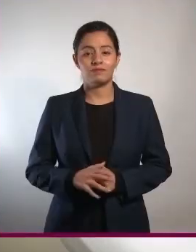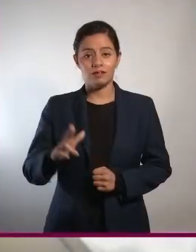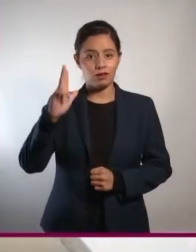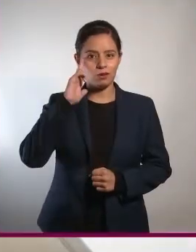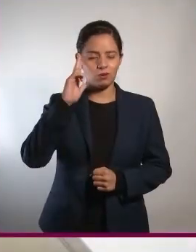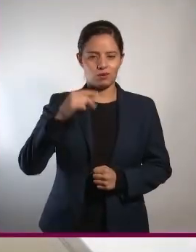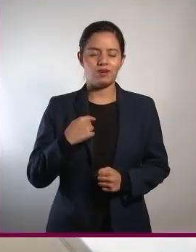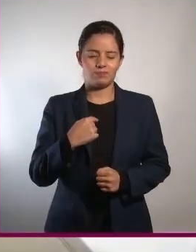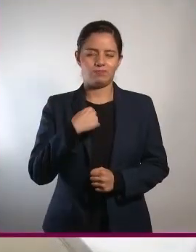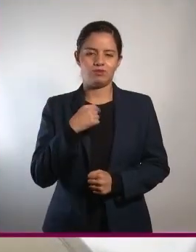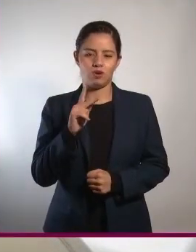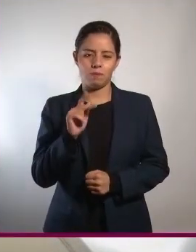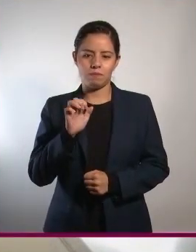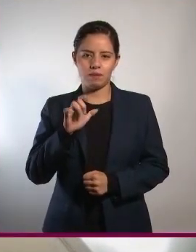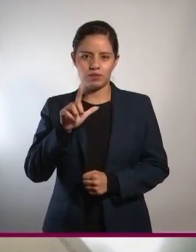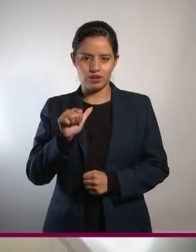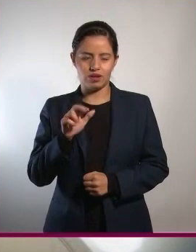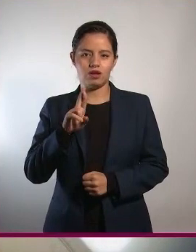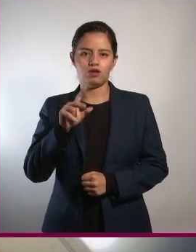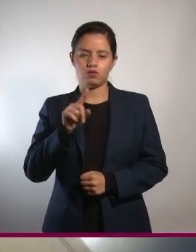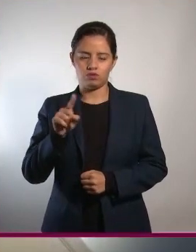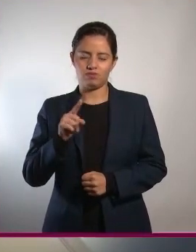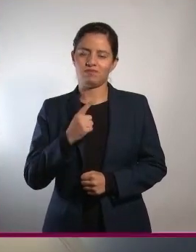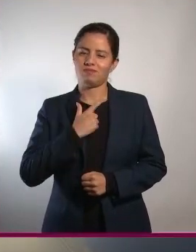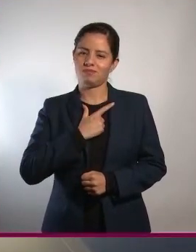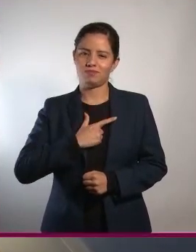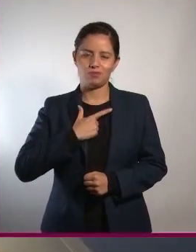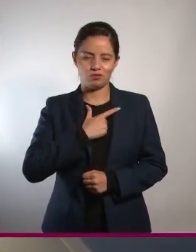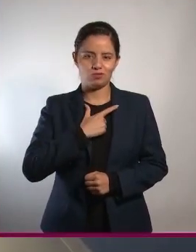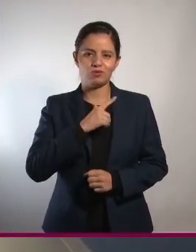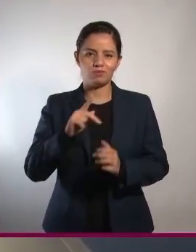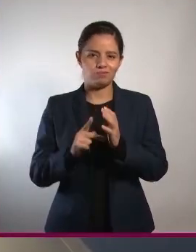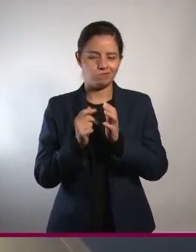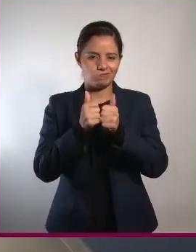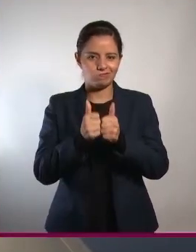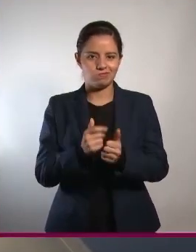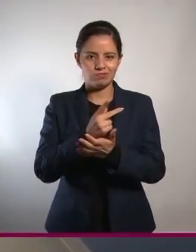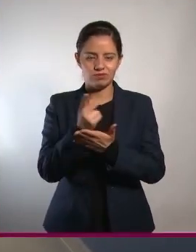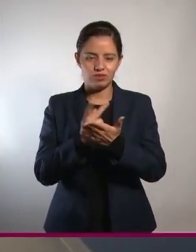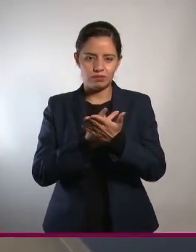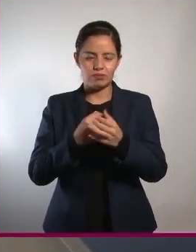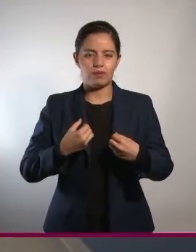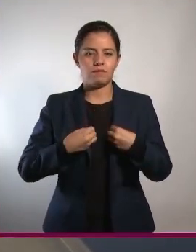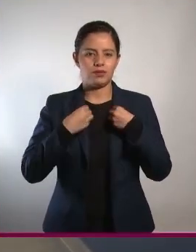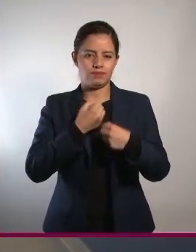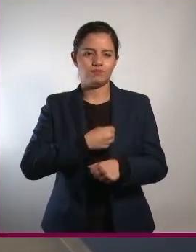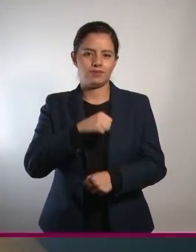Hola, yo soy Pamela Ruz y me encanta estar en este programa de vida saludable con ustedes.